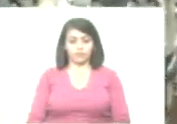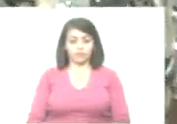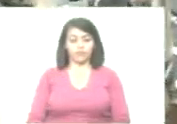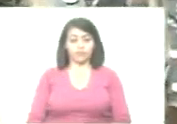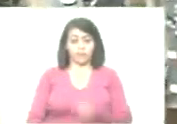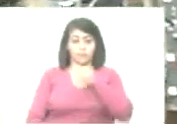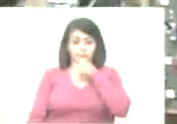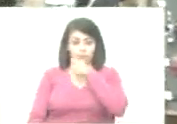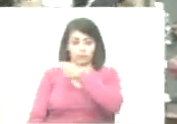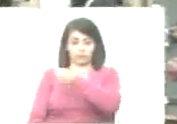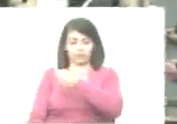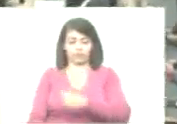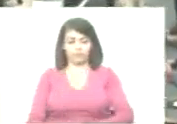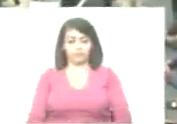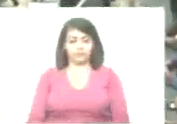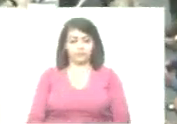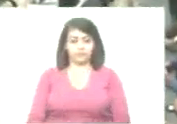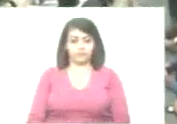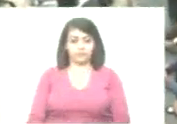Micrófono para el diputado, por favor.